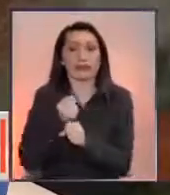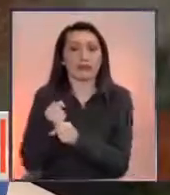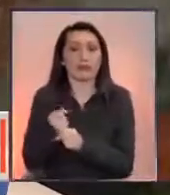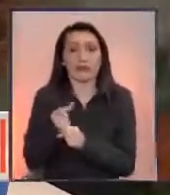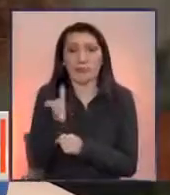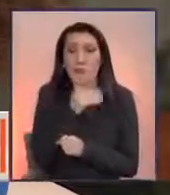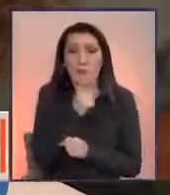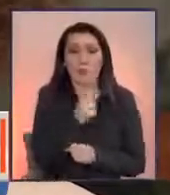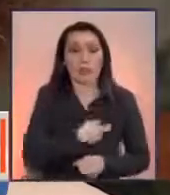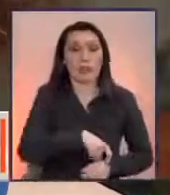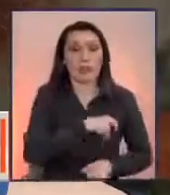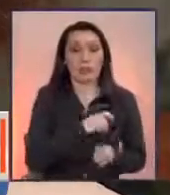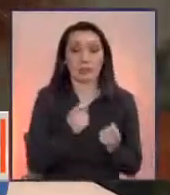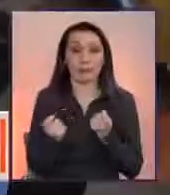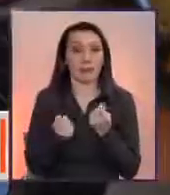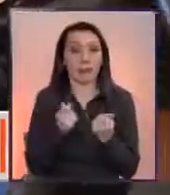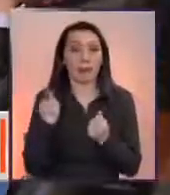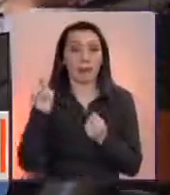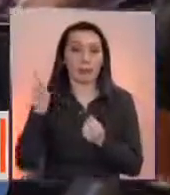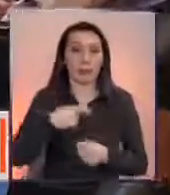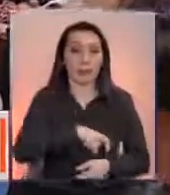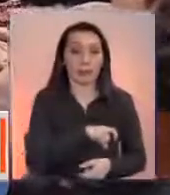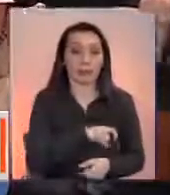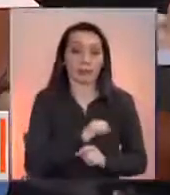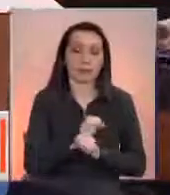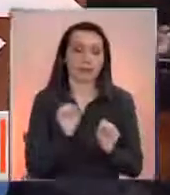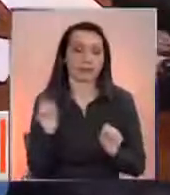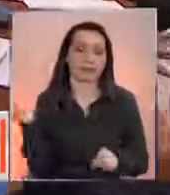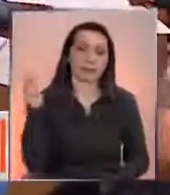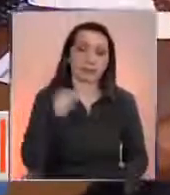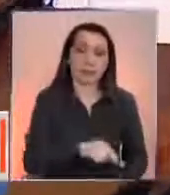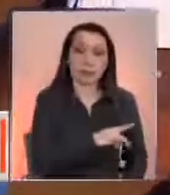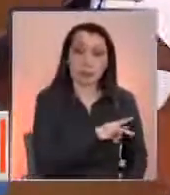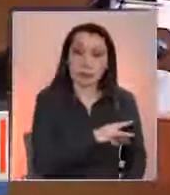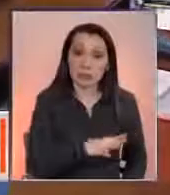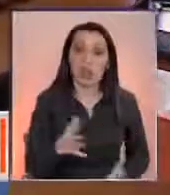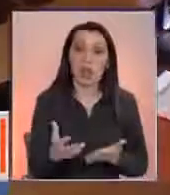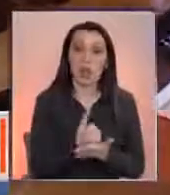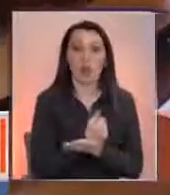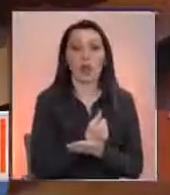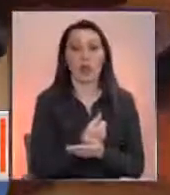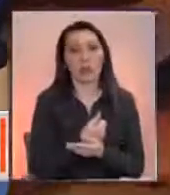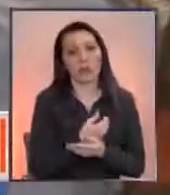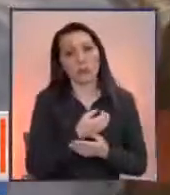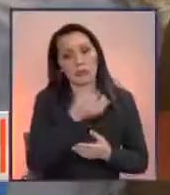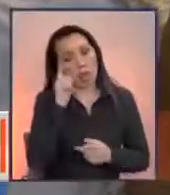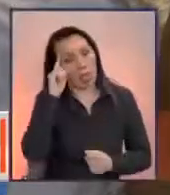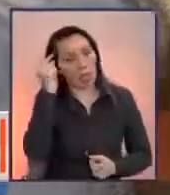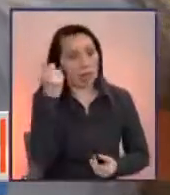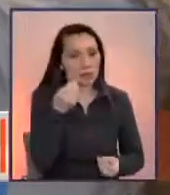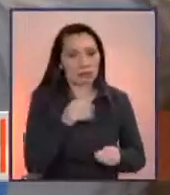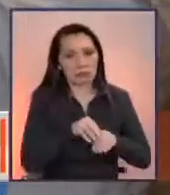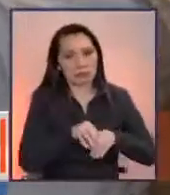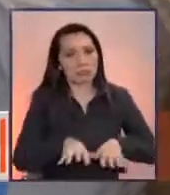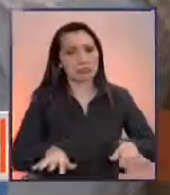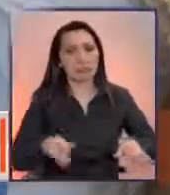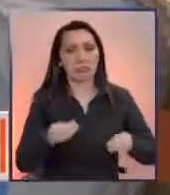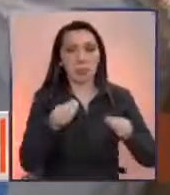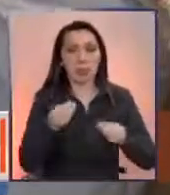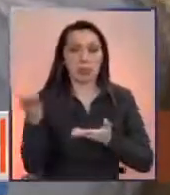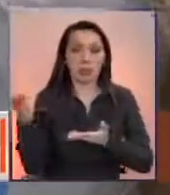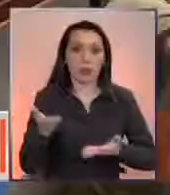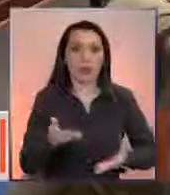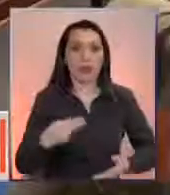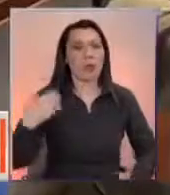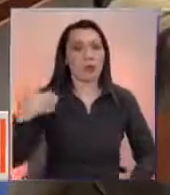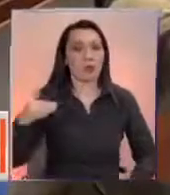laborales que provocó la crisis económica española. En Chile ha logrado dar rienda suelta a su creatividad, lo que le ha valido recibir una